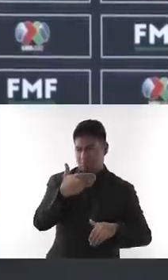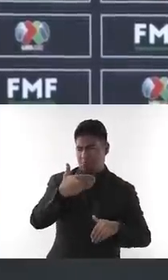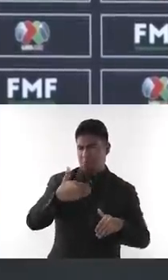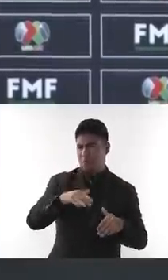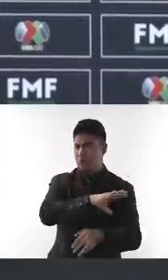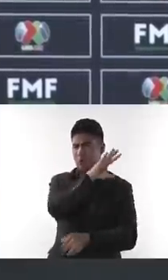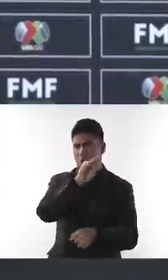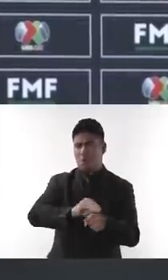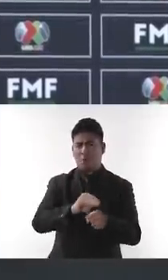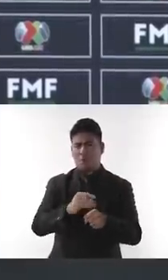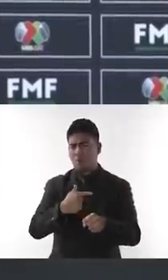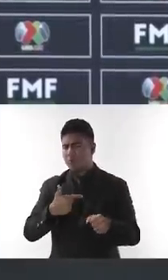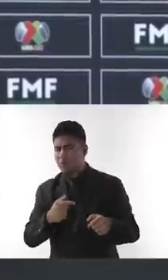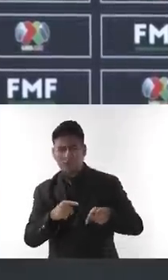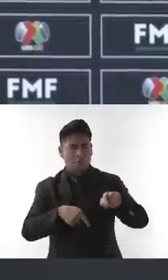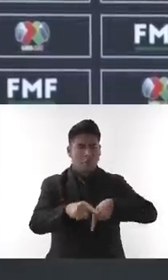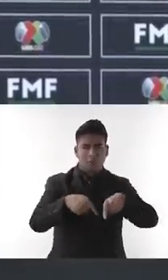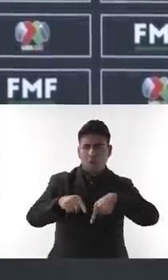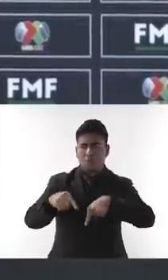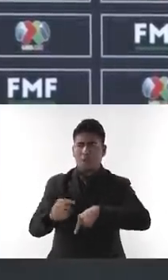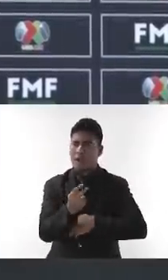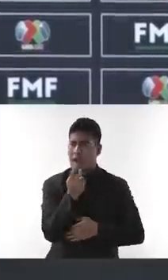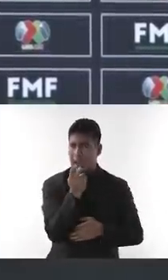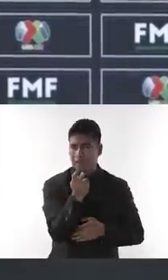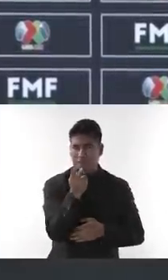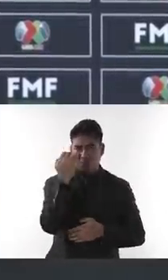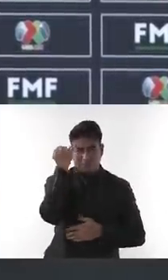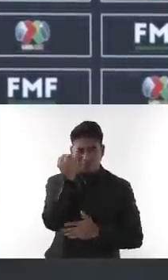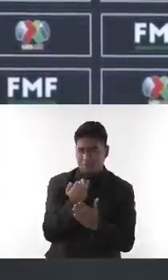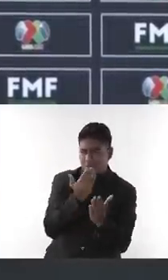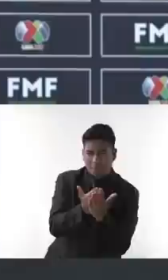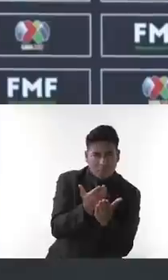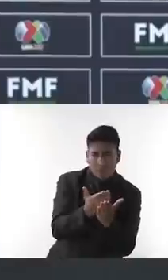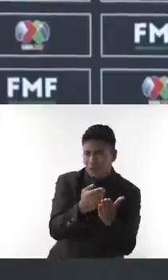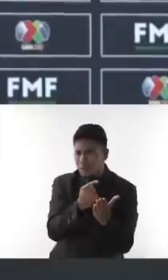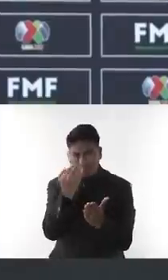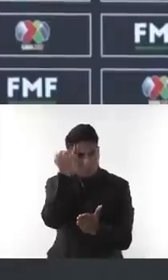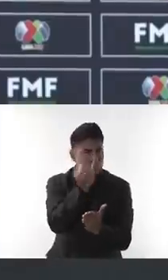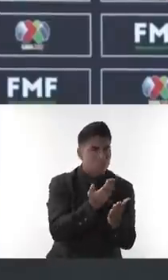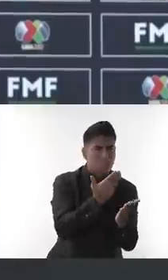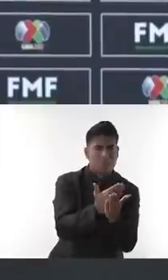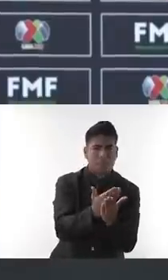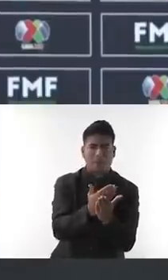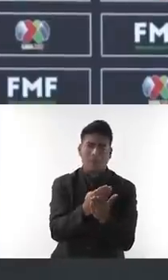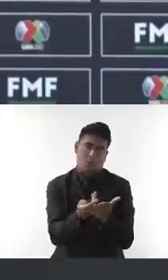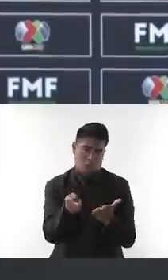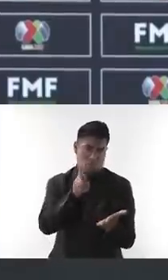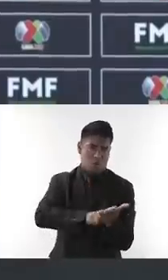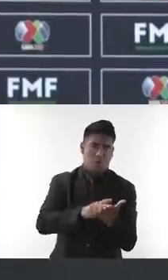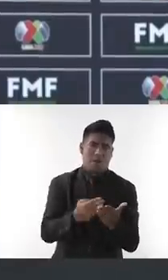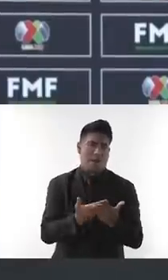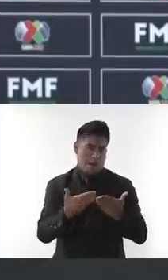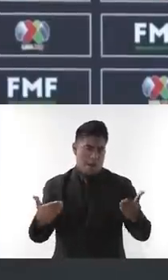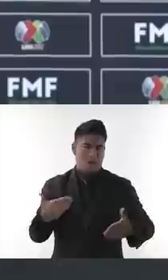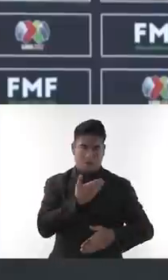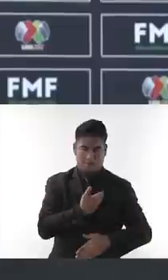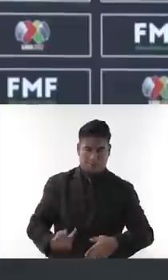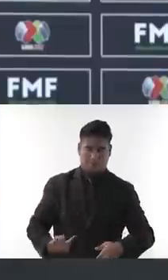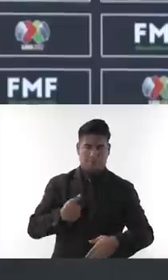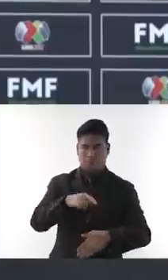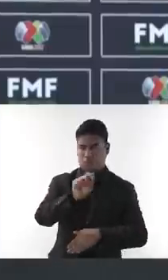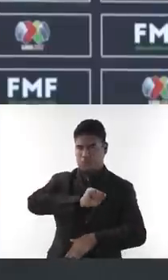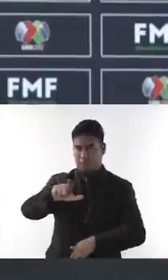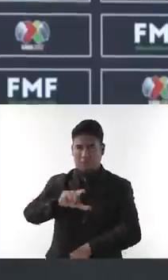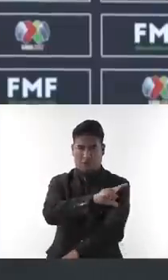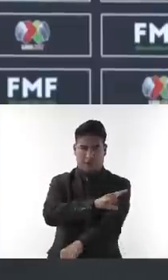nuestras selecciones. Con estas iniciativas, más lo que ahora presentará el presidente ejecutivo de la Liga MX